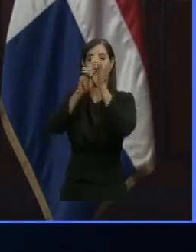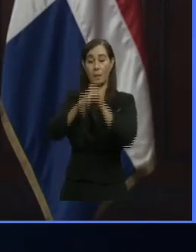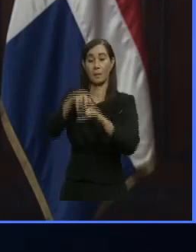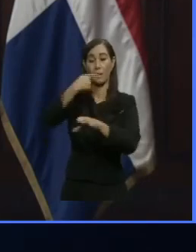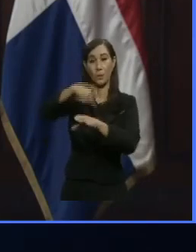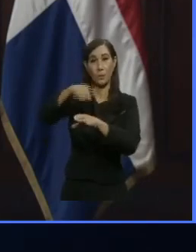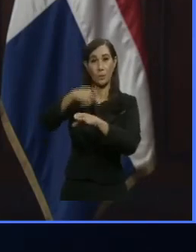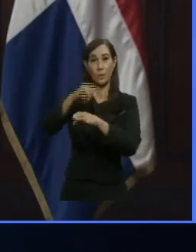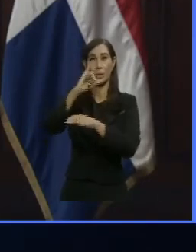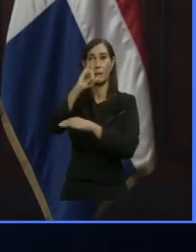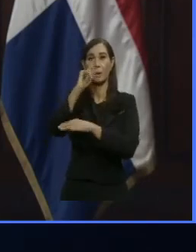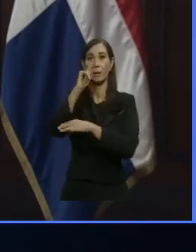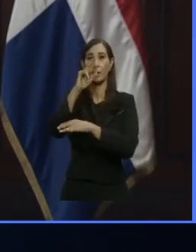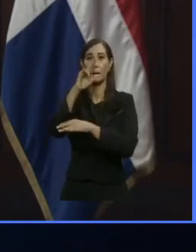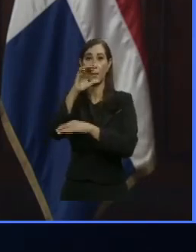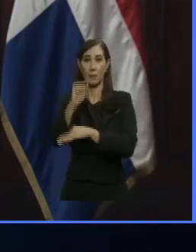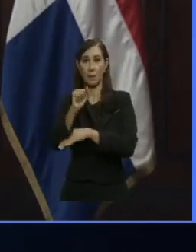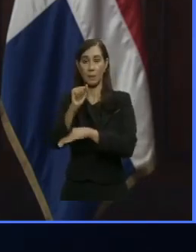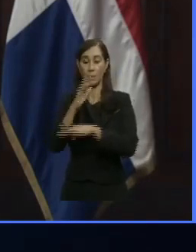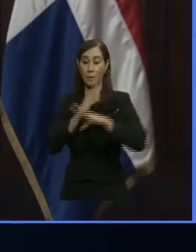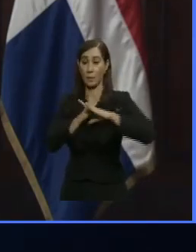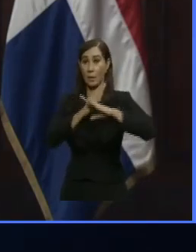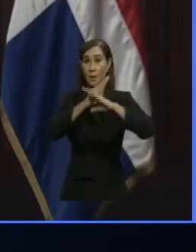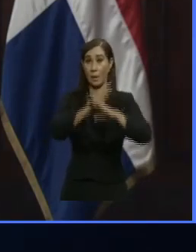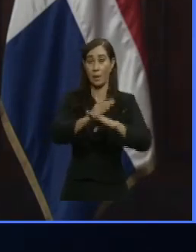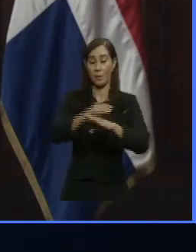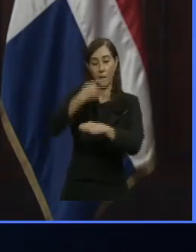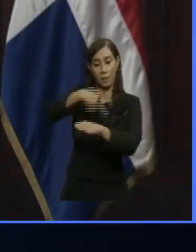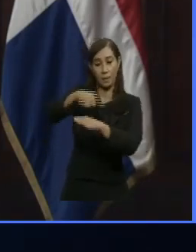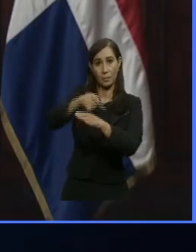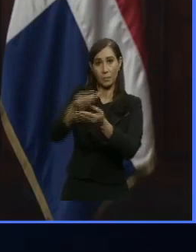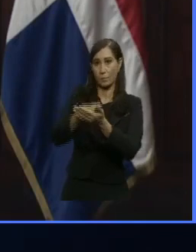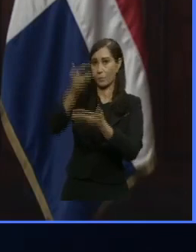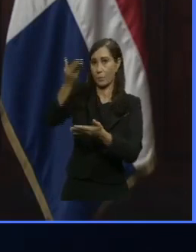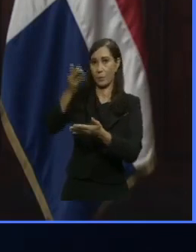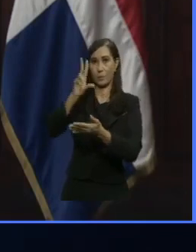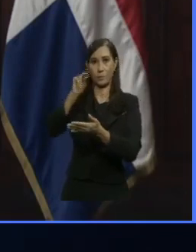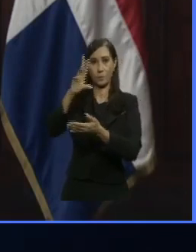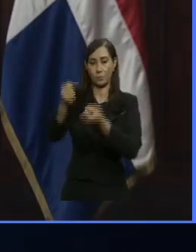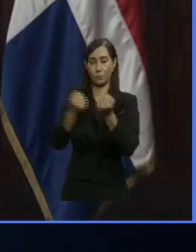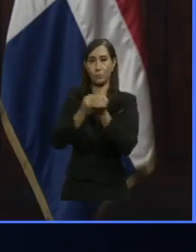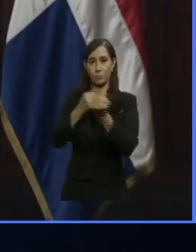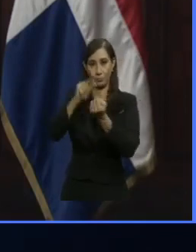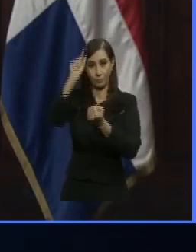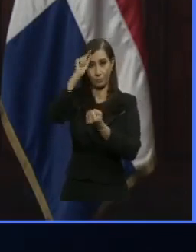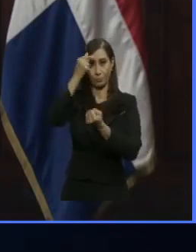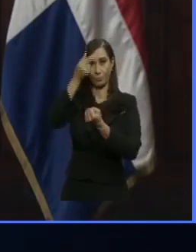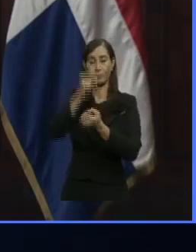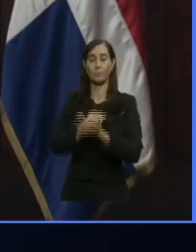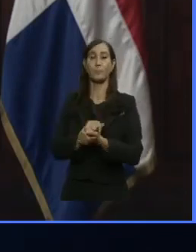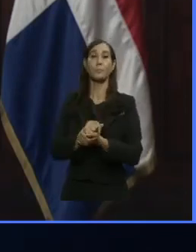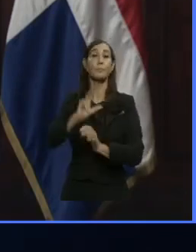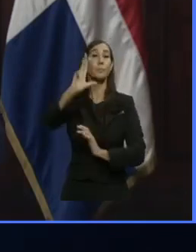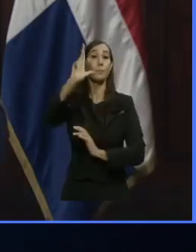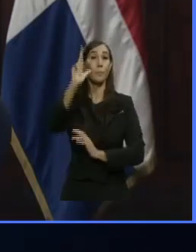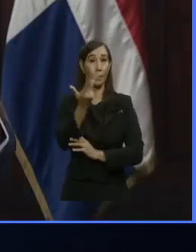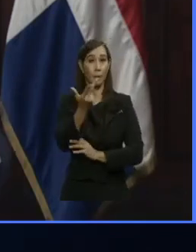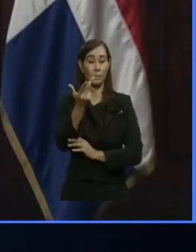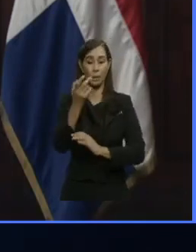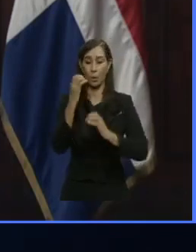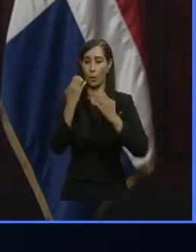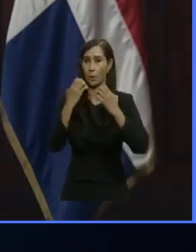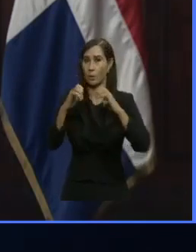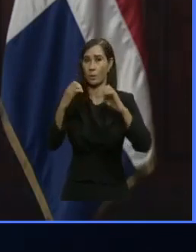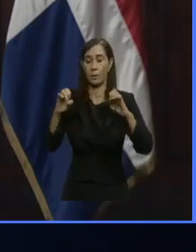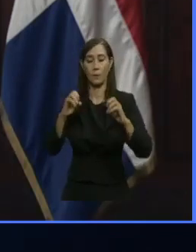que pre define un presupuesto pero que en la marcha tiene que ir reajustando ese presupuesto noche por noche cuando lo